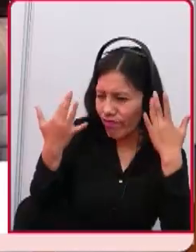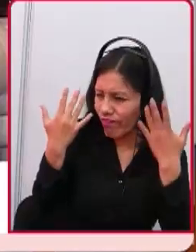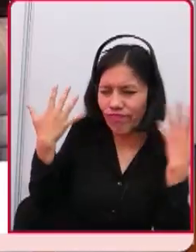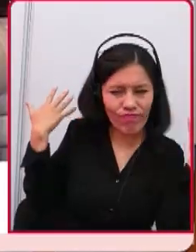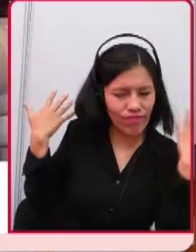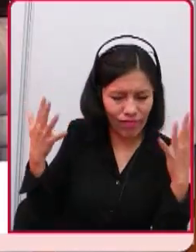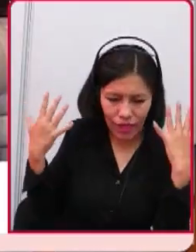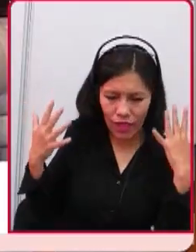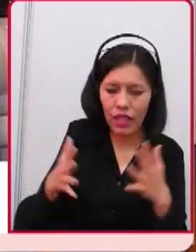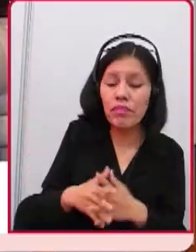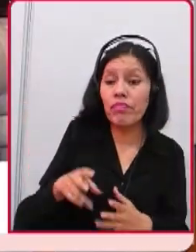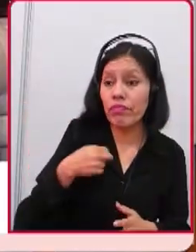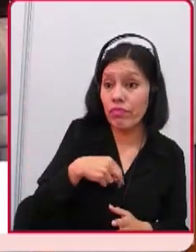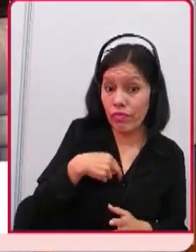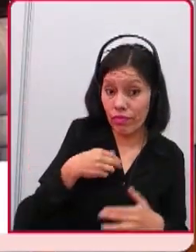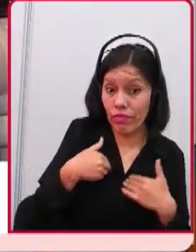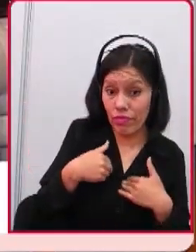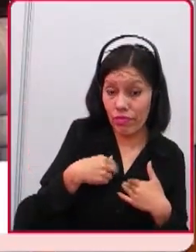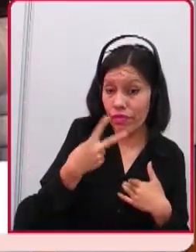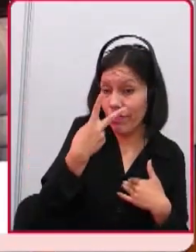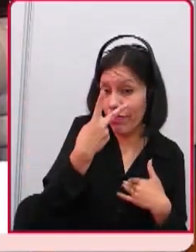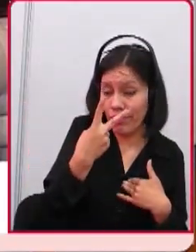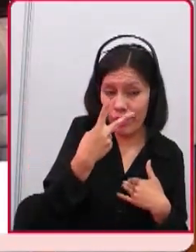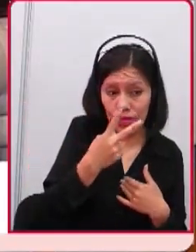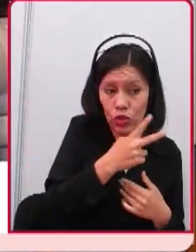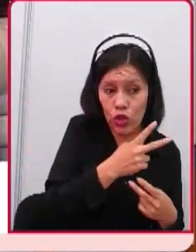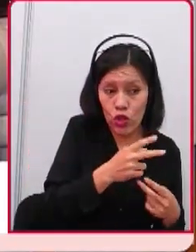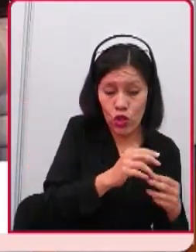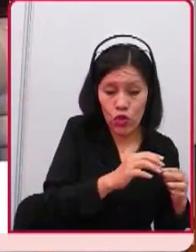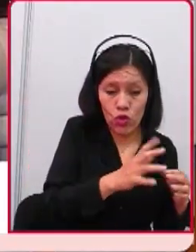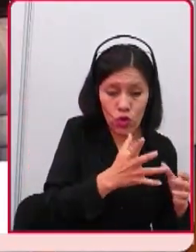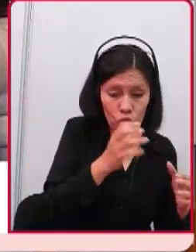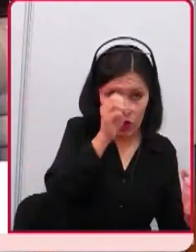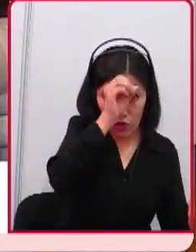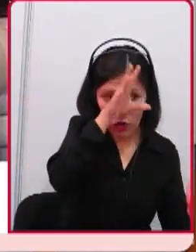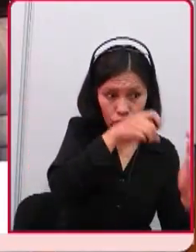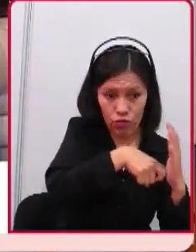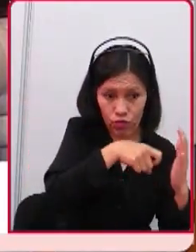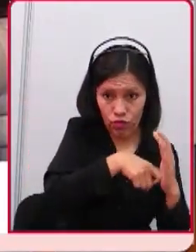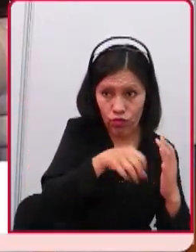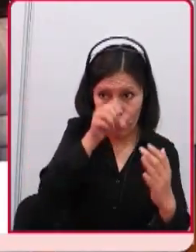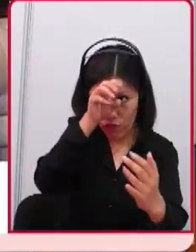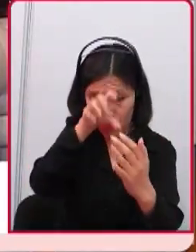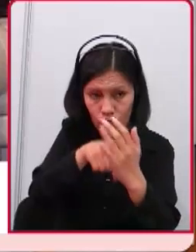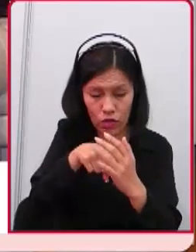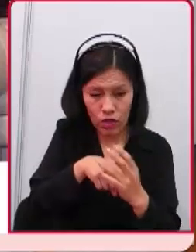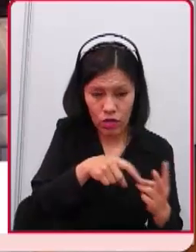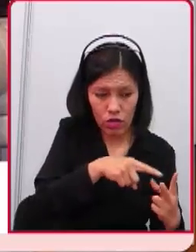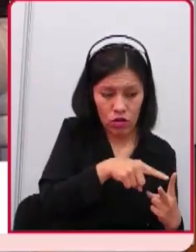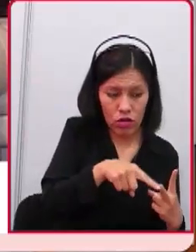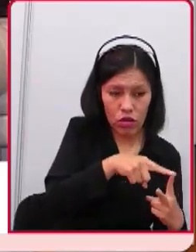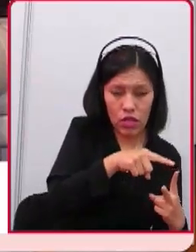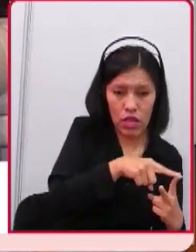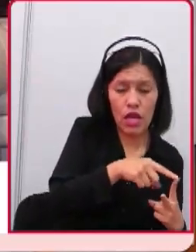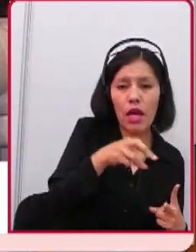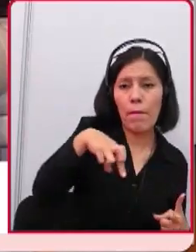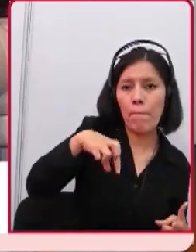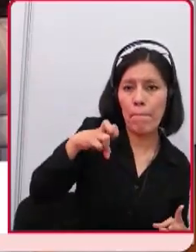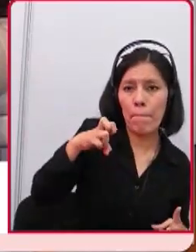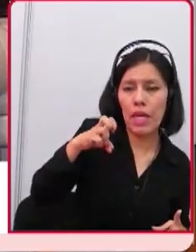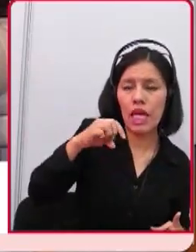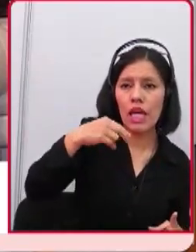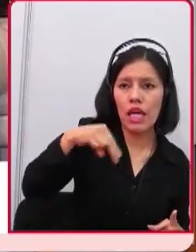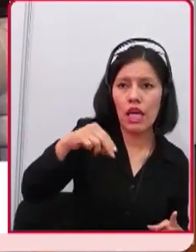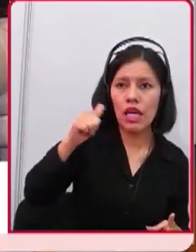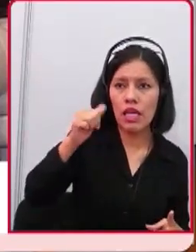ya tenemos en operación de hecho ya tenemos 2 operaciones, Peñasco al norte, Chile Colorado 2,